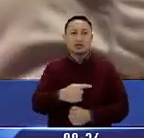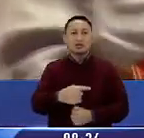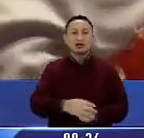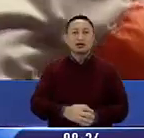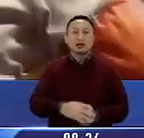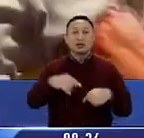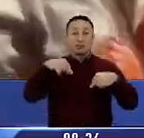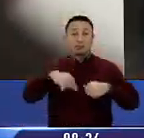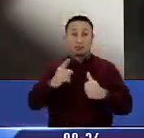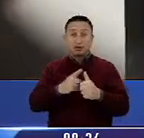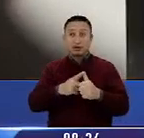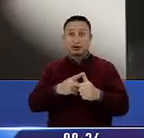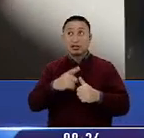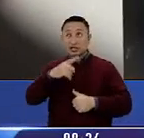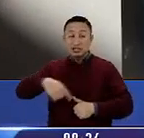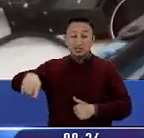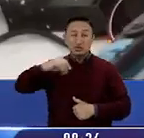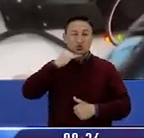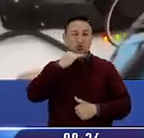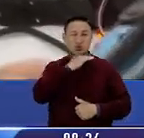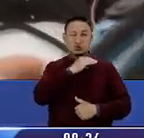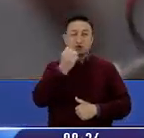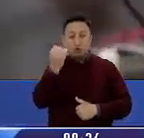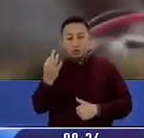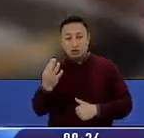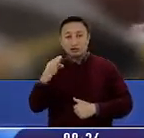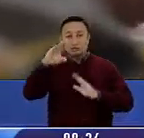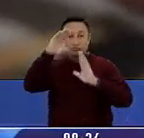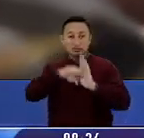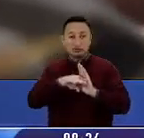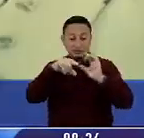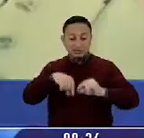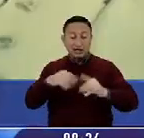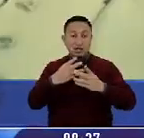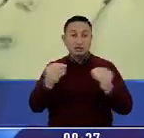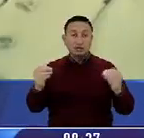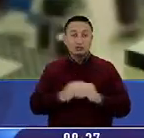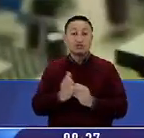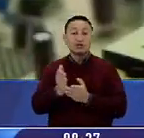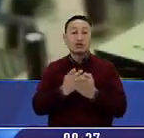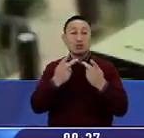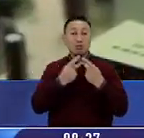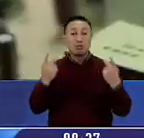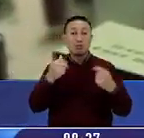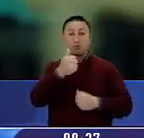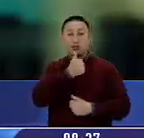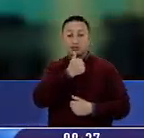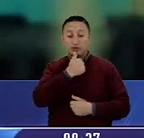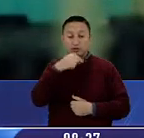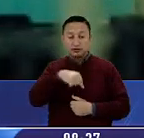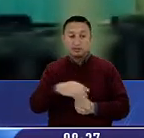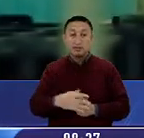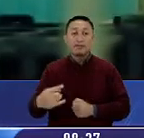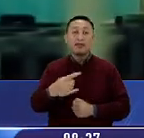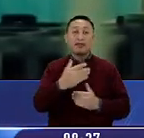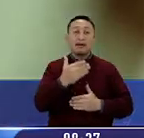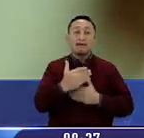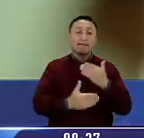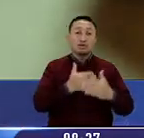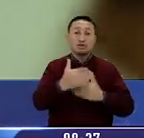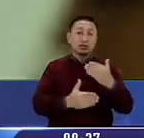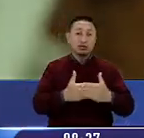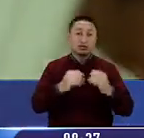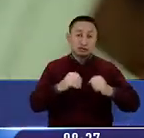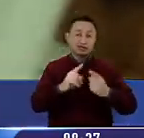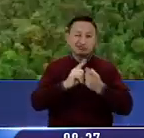y neutralidad de la huella de carbono en entidades productivas, servicios públicos y privados, mediante la implementación de procesos de